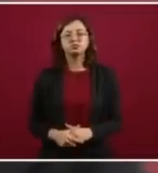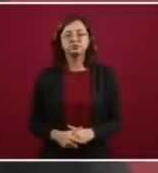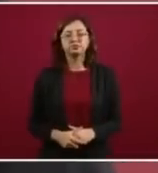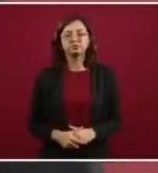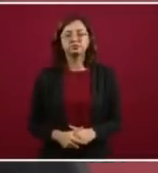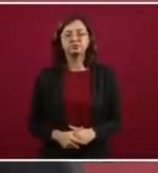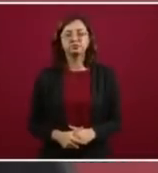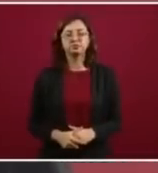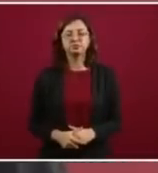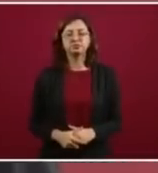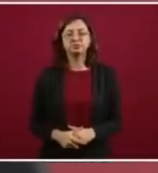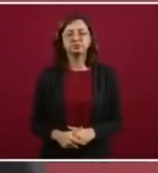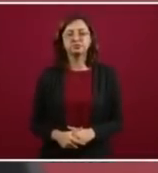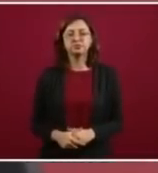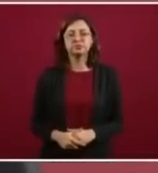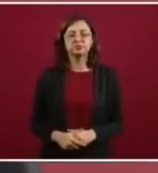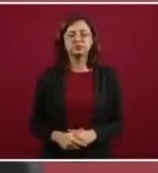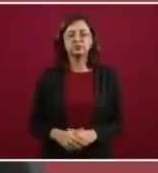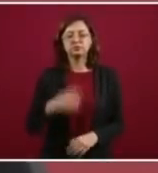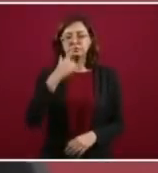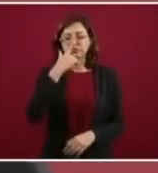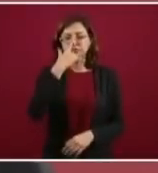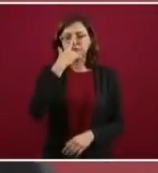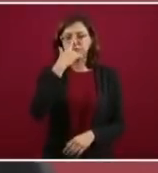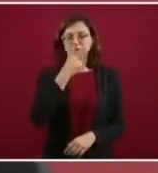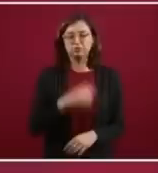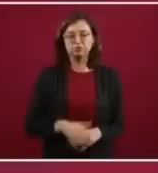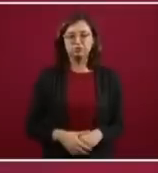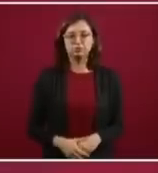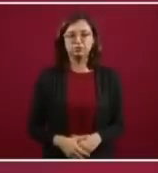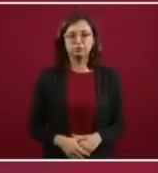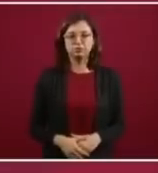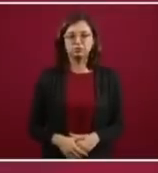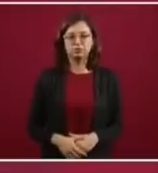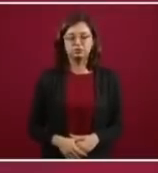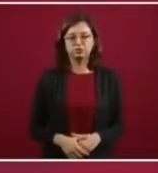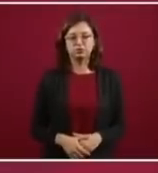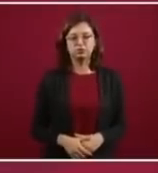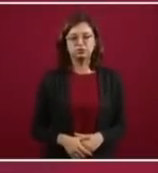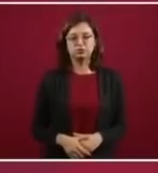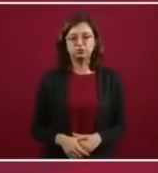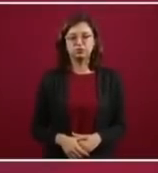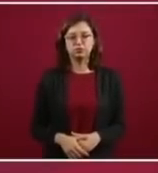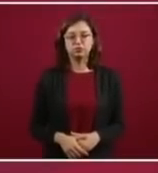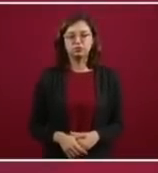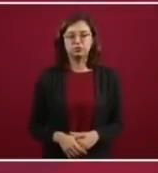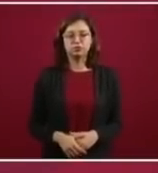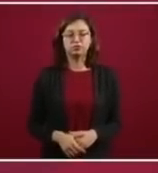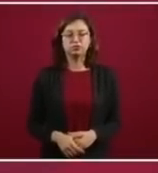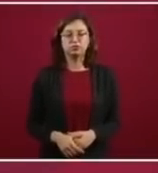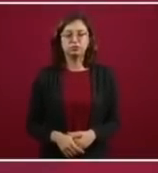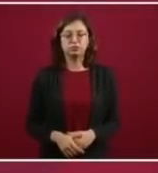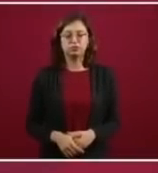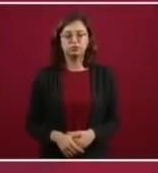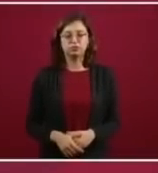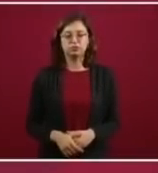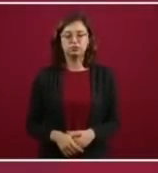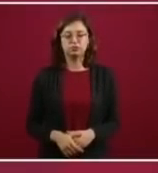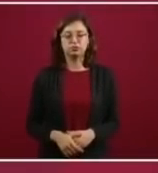Afortunadamente, pues se está entendiendo de que ya no debemos